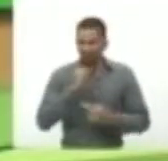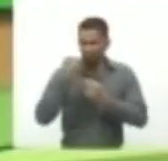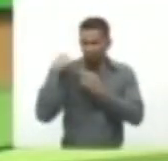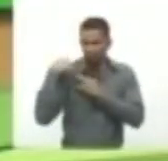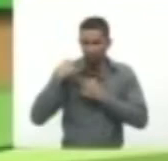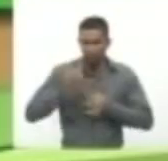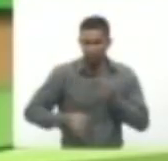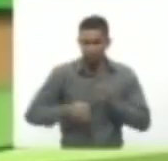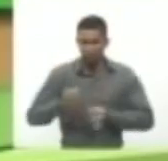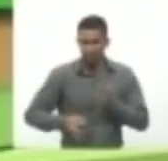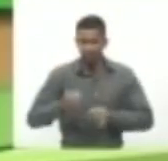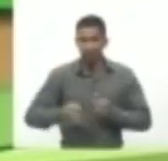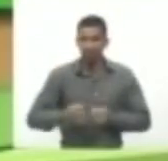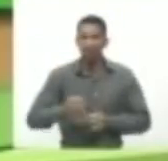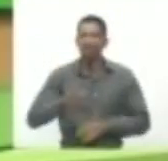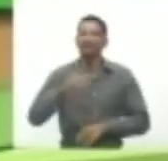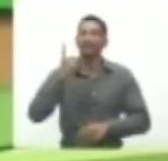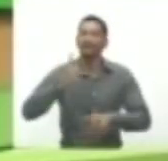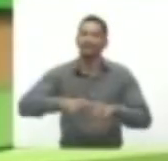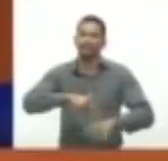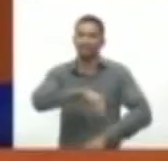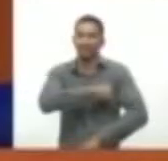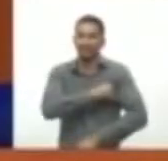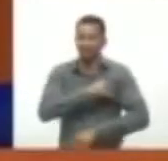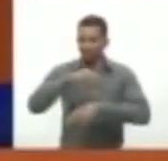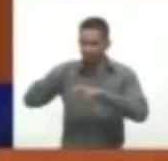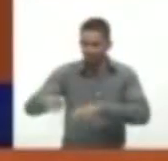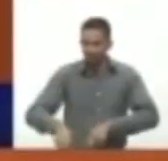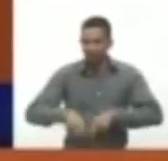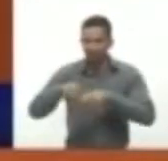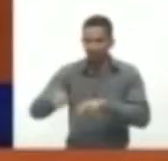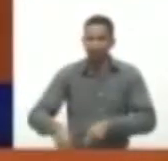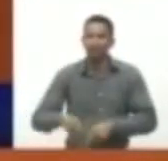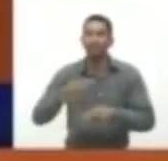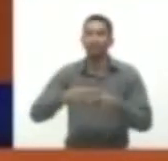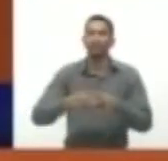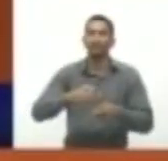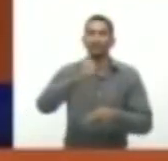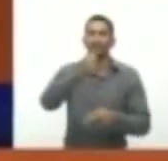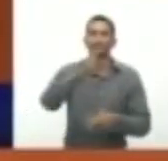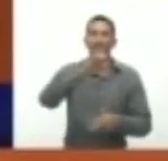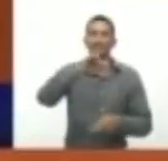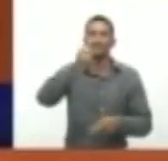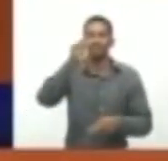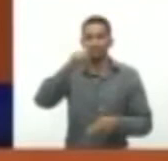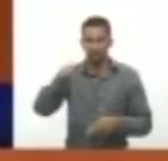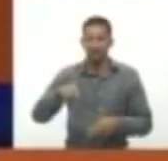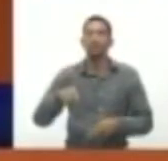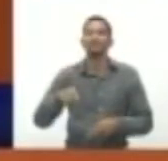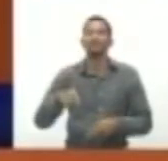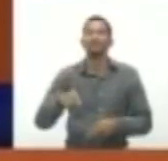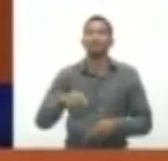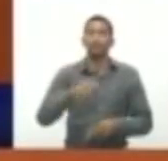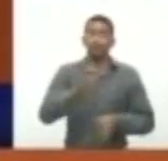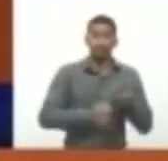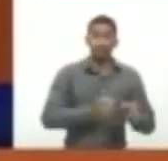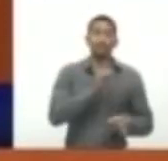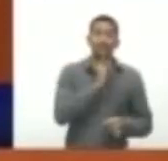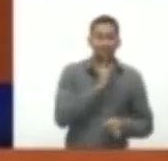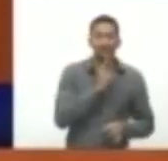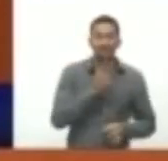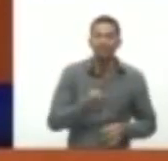de Agricultura, André Felipe Arias, asegura que en efecto existe un trato de extradición vigente entre Colombia y Estados Unidos. Pues